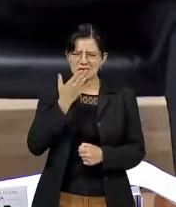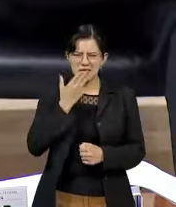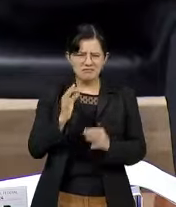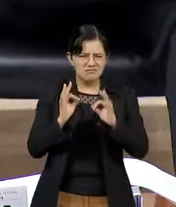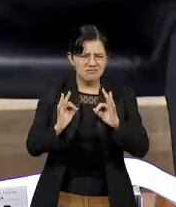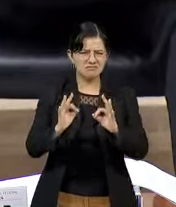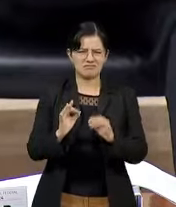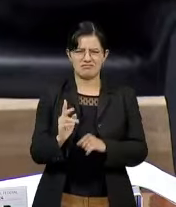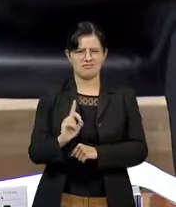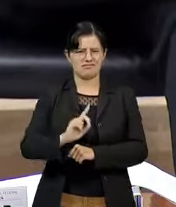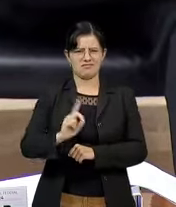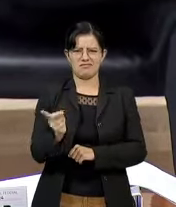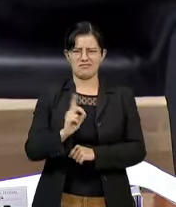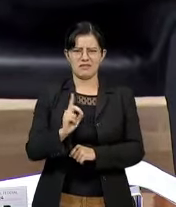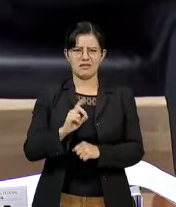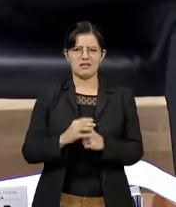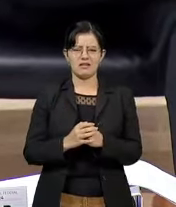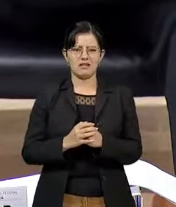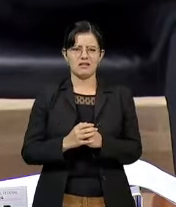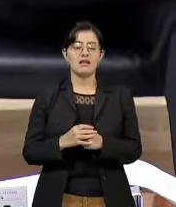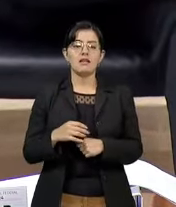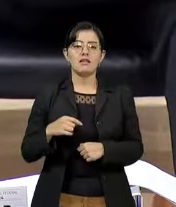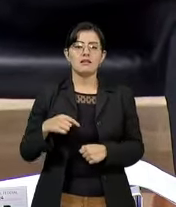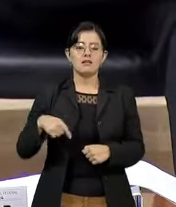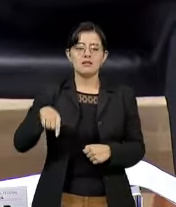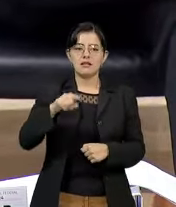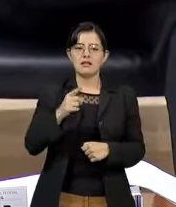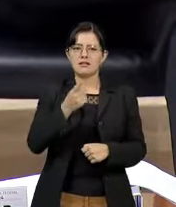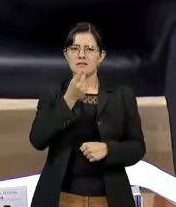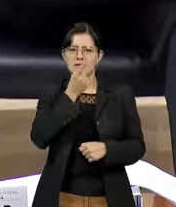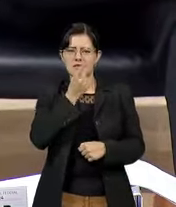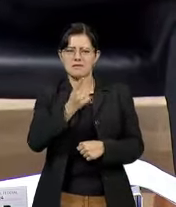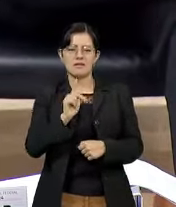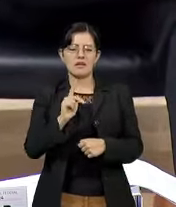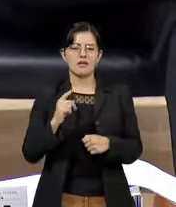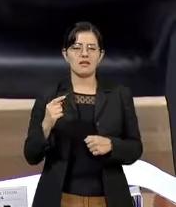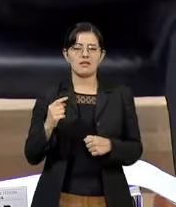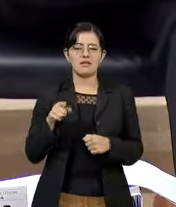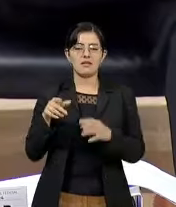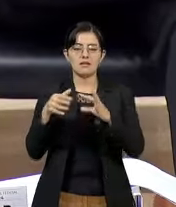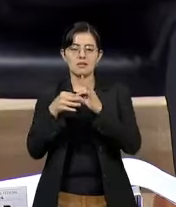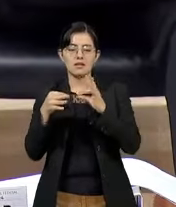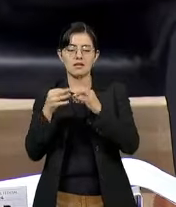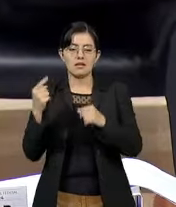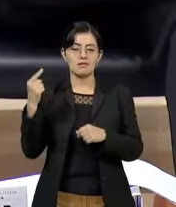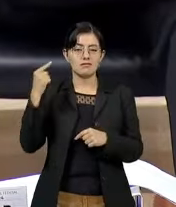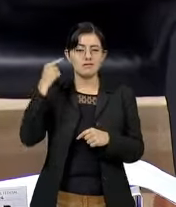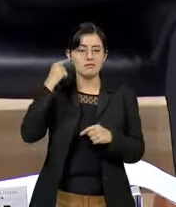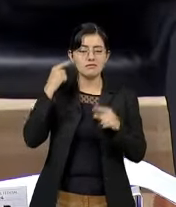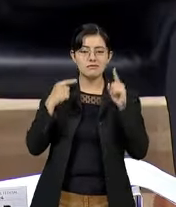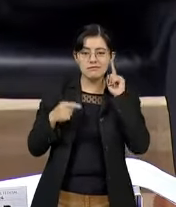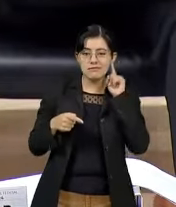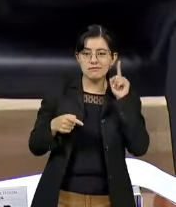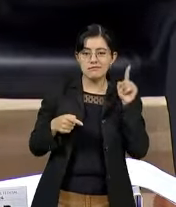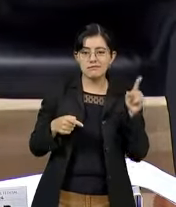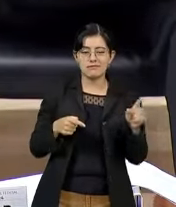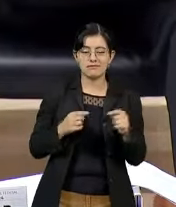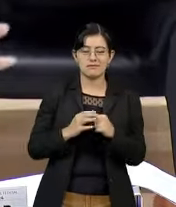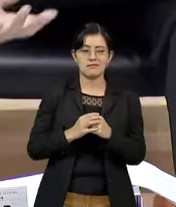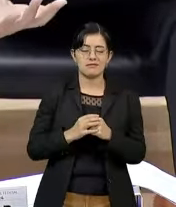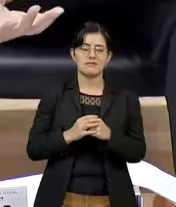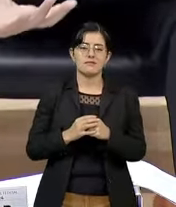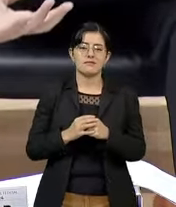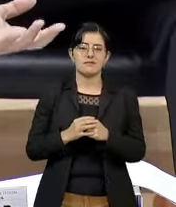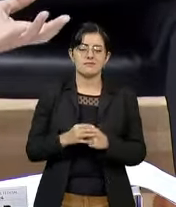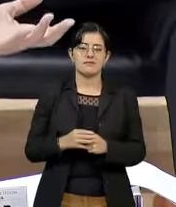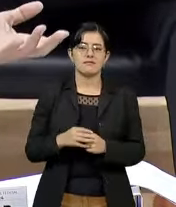una de un cinismo fero son les entra por un lado el argumento y les sale por el otro se acomodan pero que